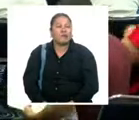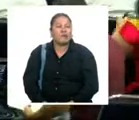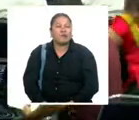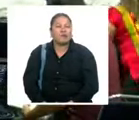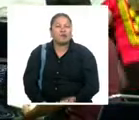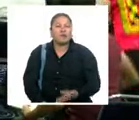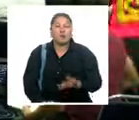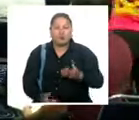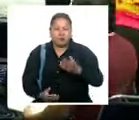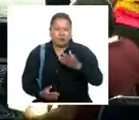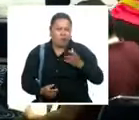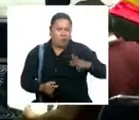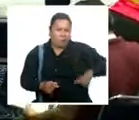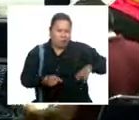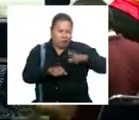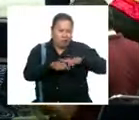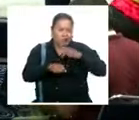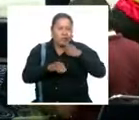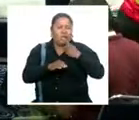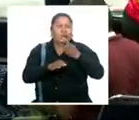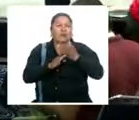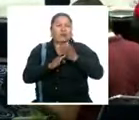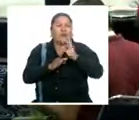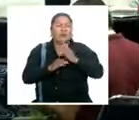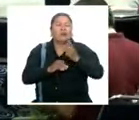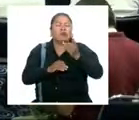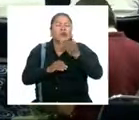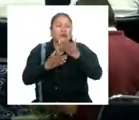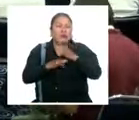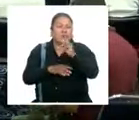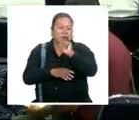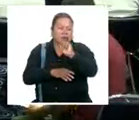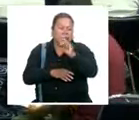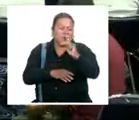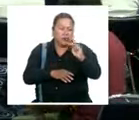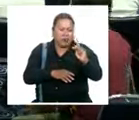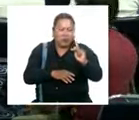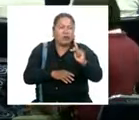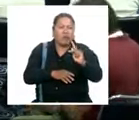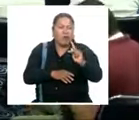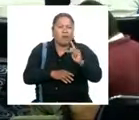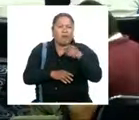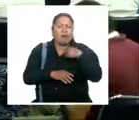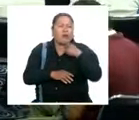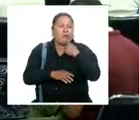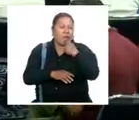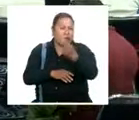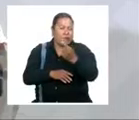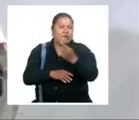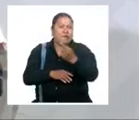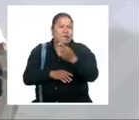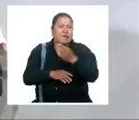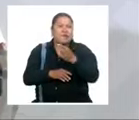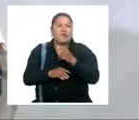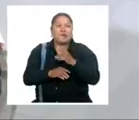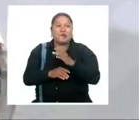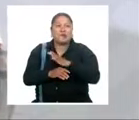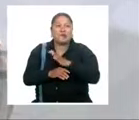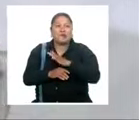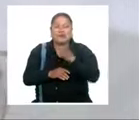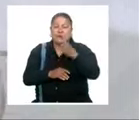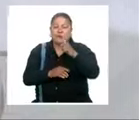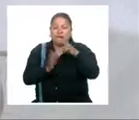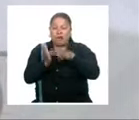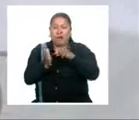Bueno, señor gobernador, con referencia a la conectividad, quiero comentarte que Tenemos en materia de conectividad aérea en diciembre